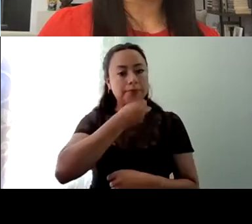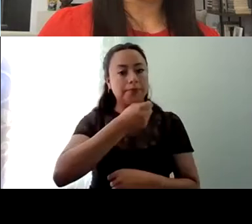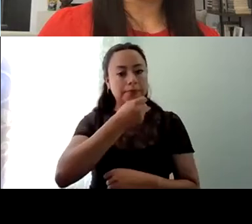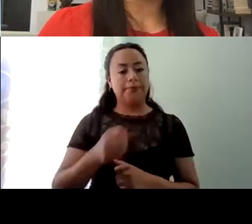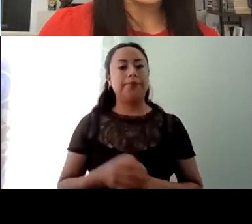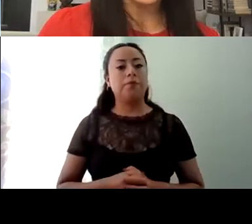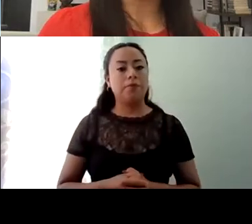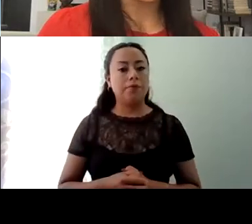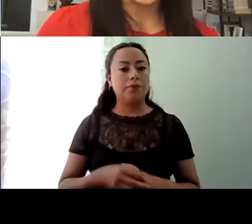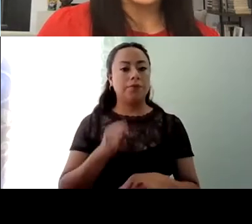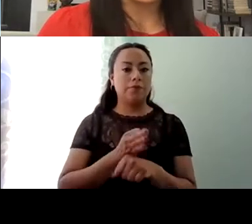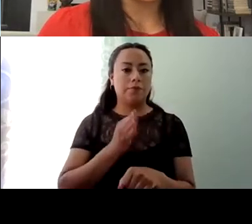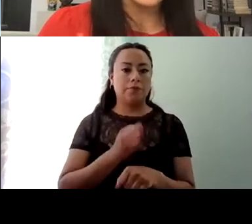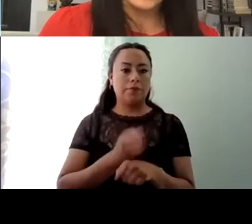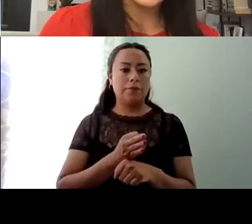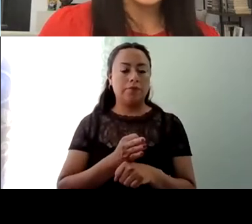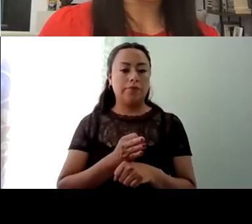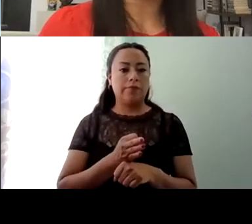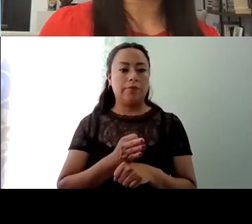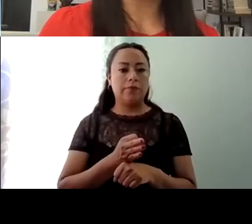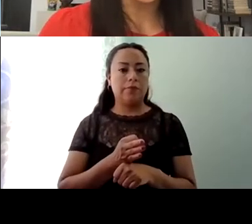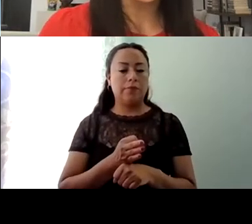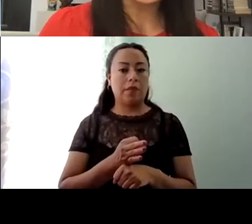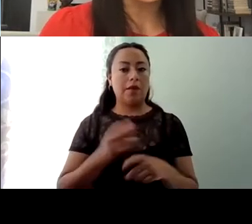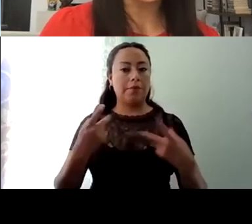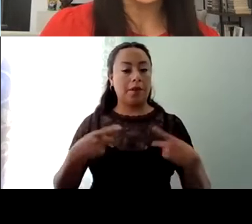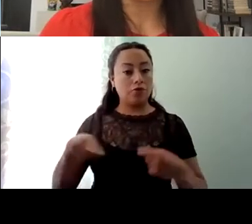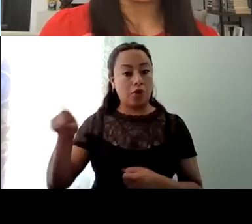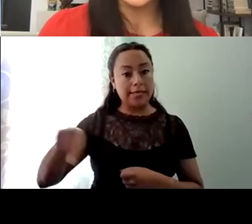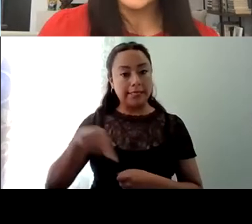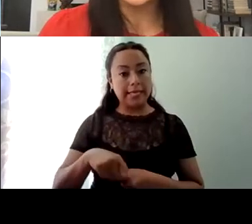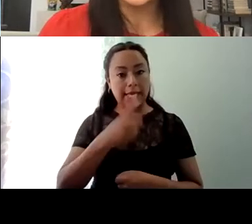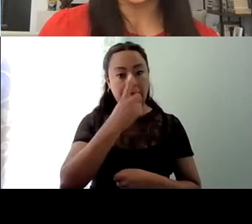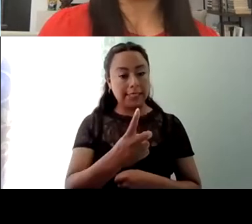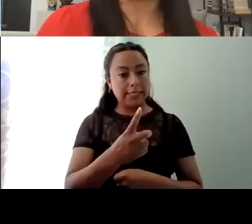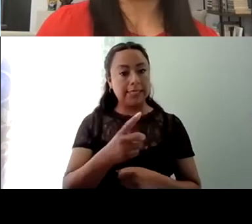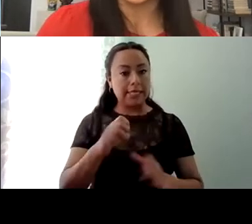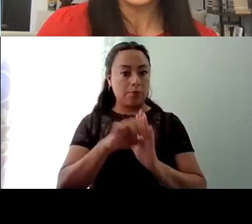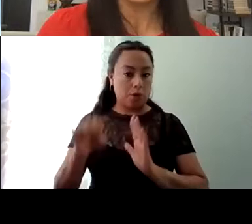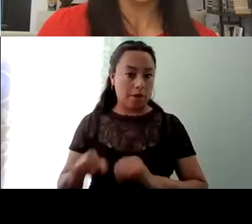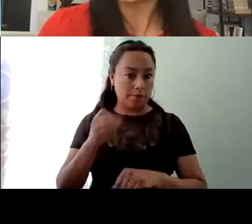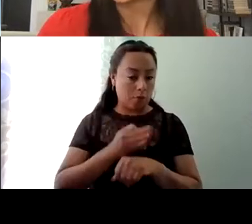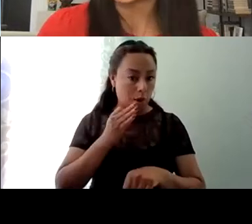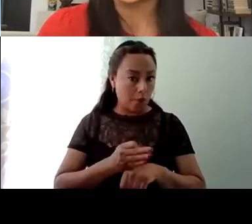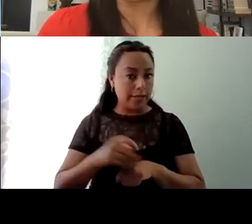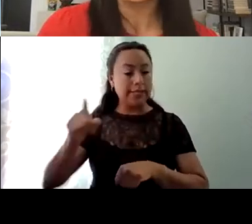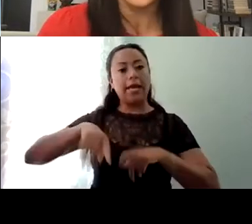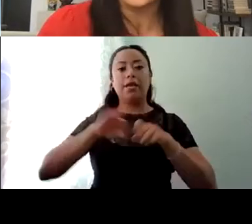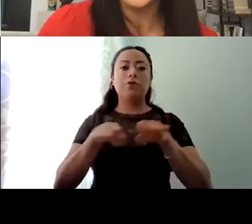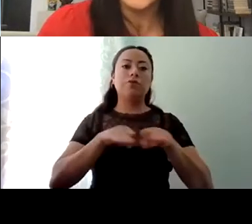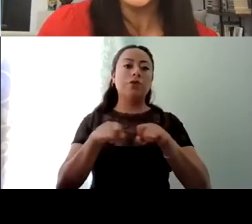realidad el tema es que lo que estas personas nos dicen es que se emplean en estos trabajos